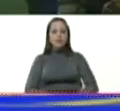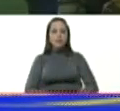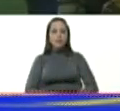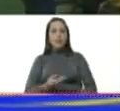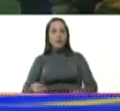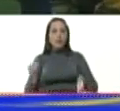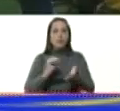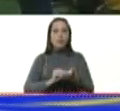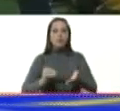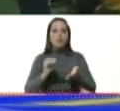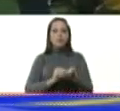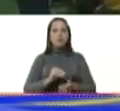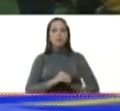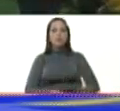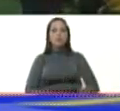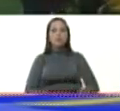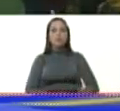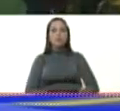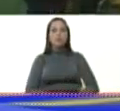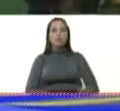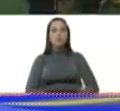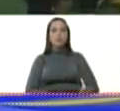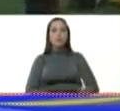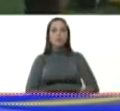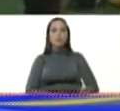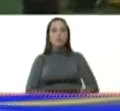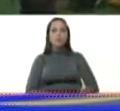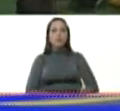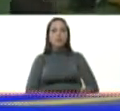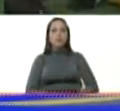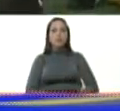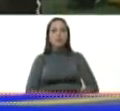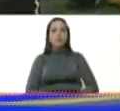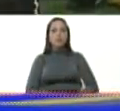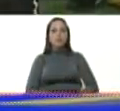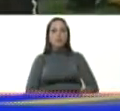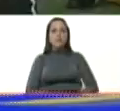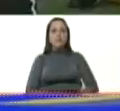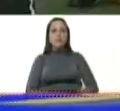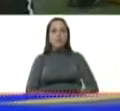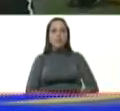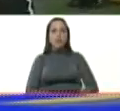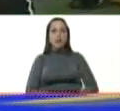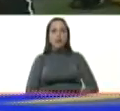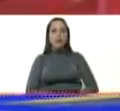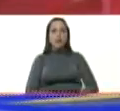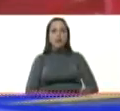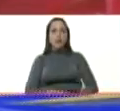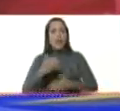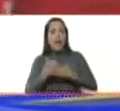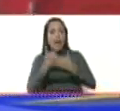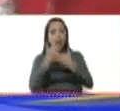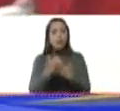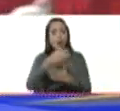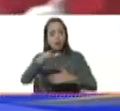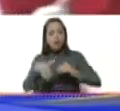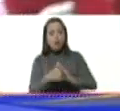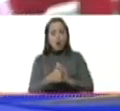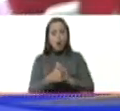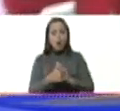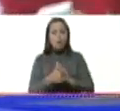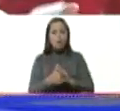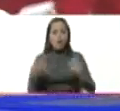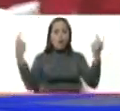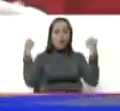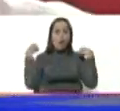Ajá, vamos hacia atrás. El ejercicio de la gata. Ajá. para que eso ayuda a que todos los músculos de la espalda se